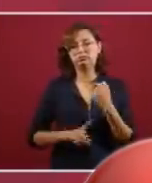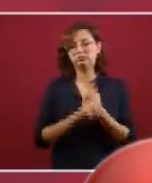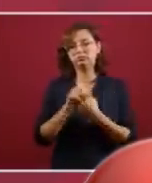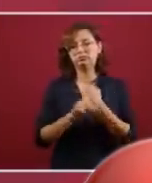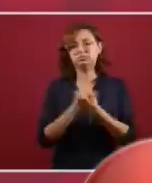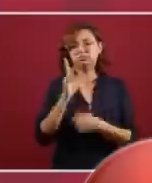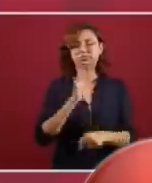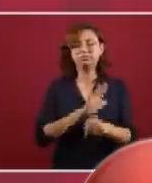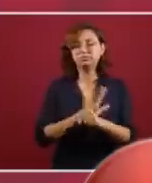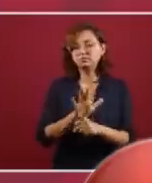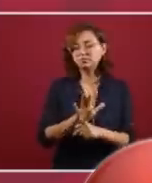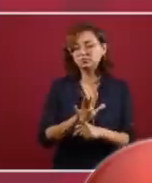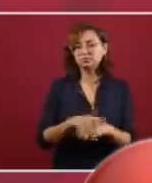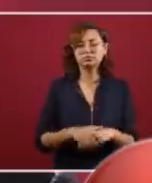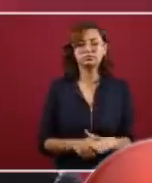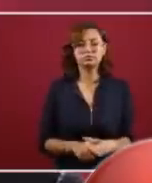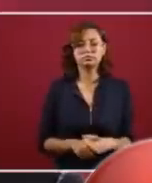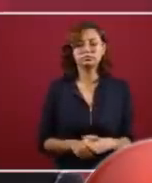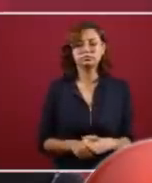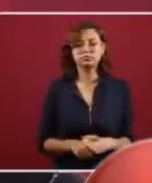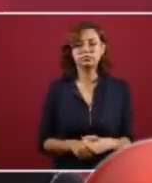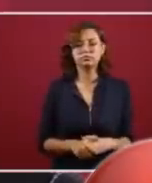es de que para tener